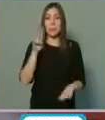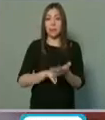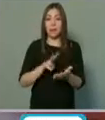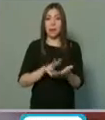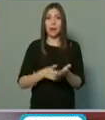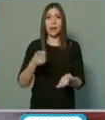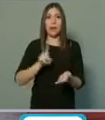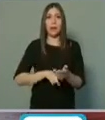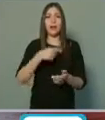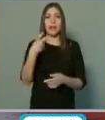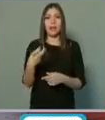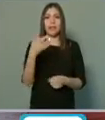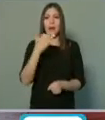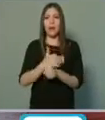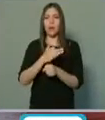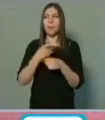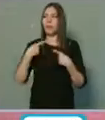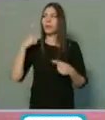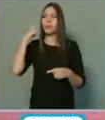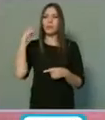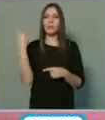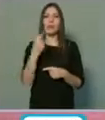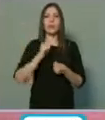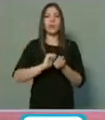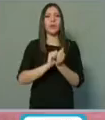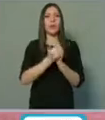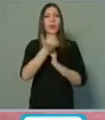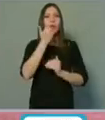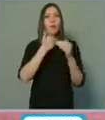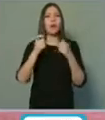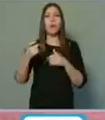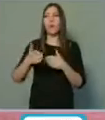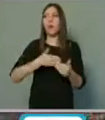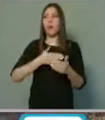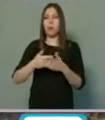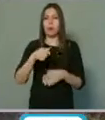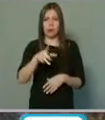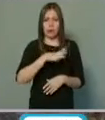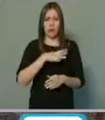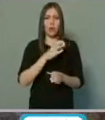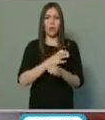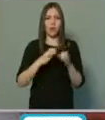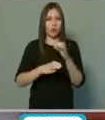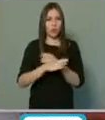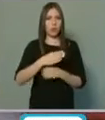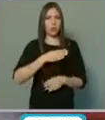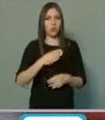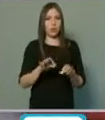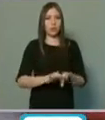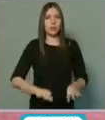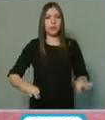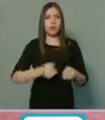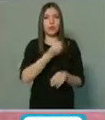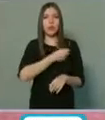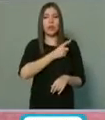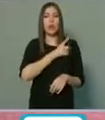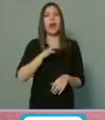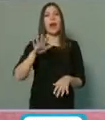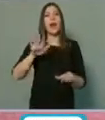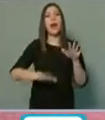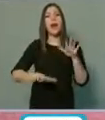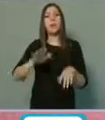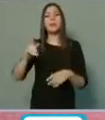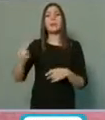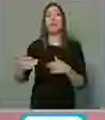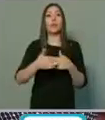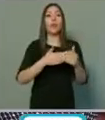un alimento que se ha puesto de moda. Tiene efectivamente grandes beneficios a la salud. Es decir, a veces llegan modas que ni siquiera están fundamentadas.